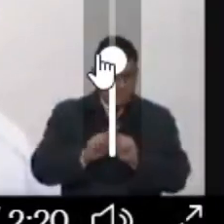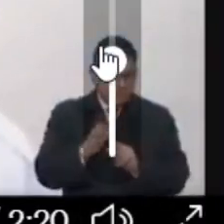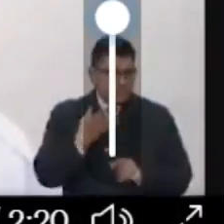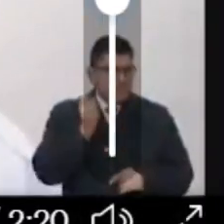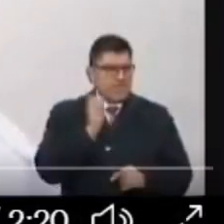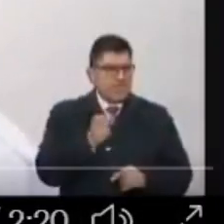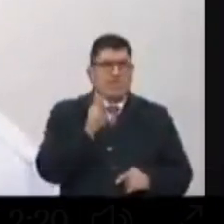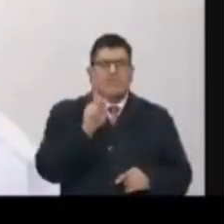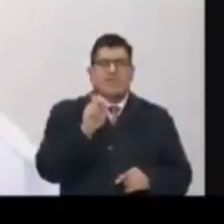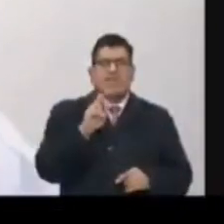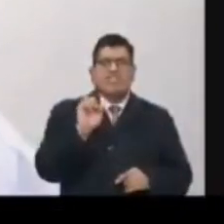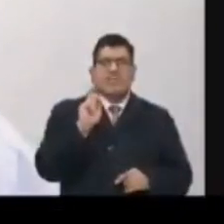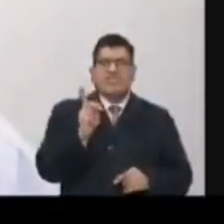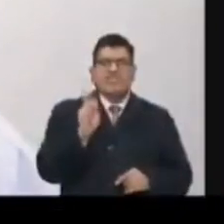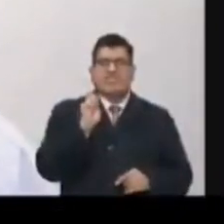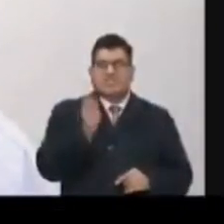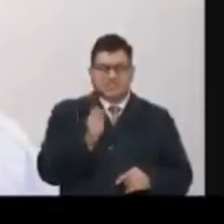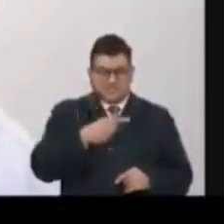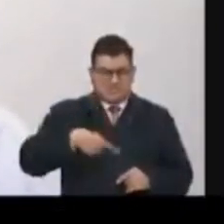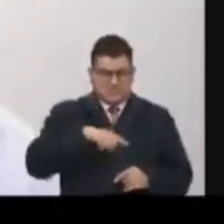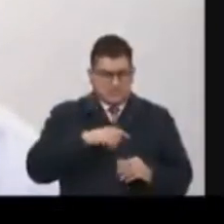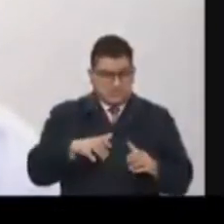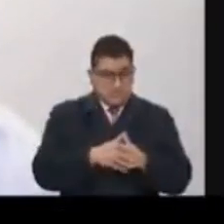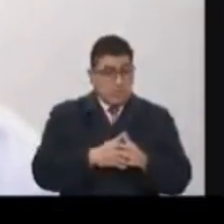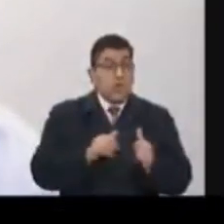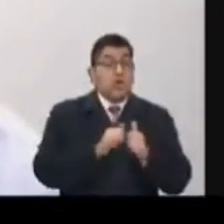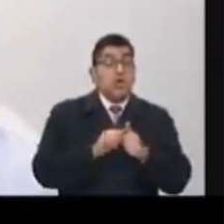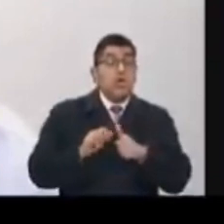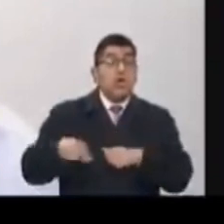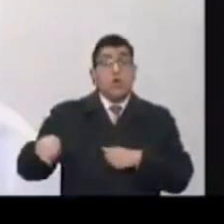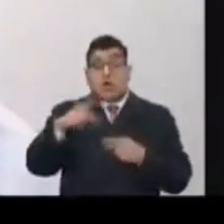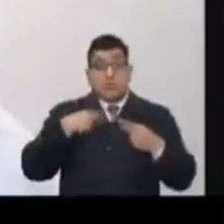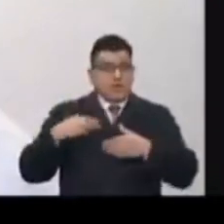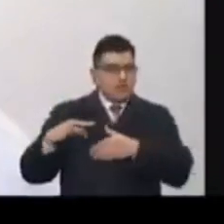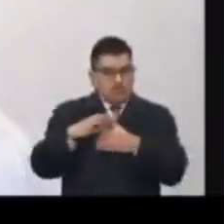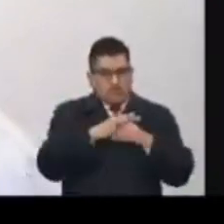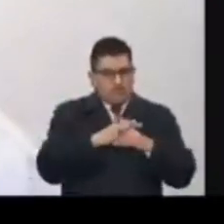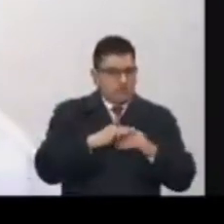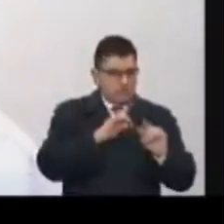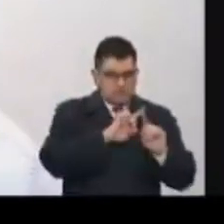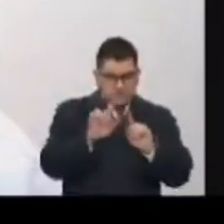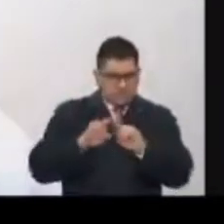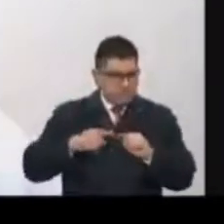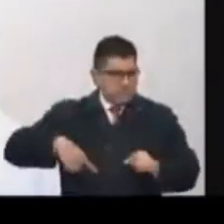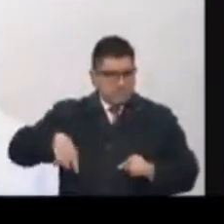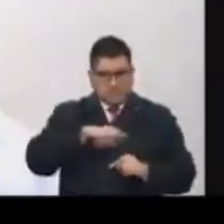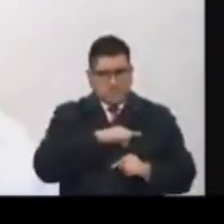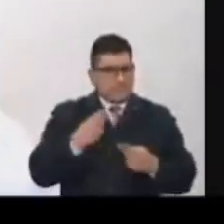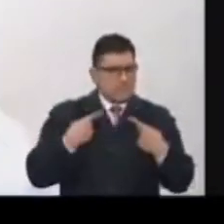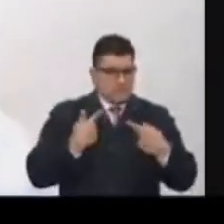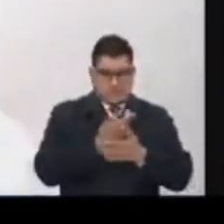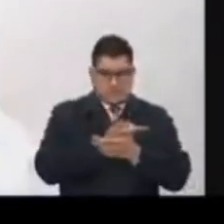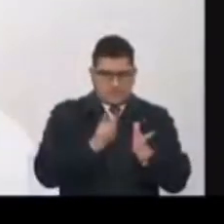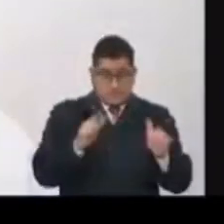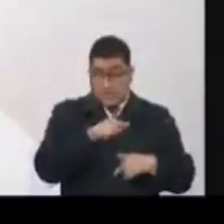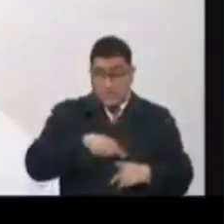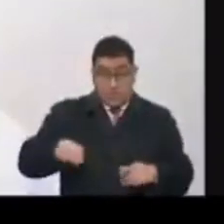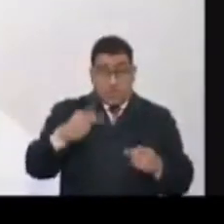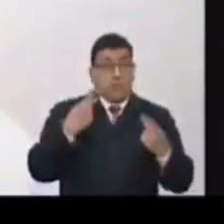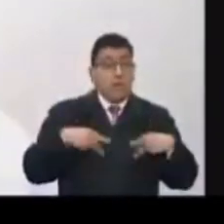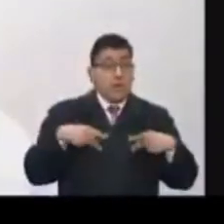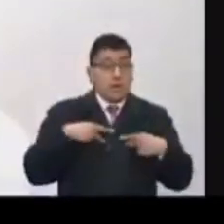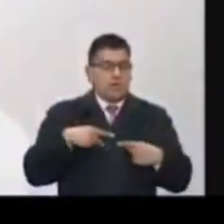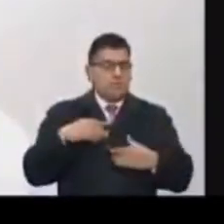es la que se genera a partir del voto popular la gente con su voto es